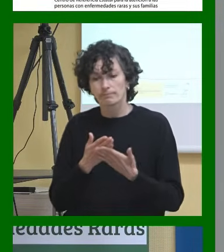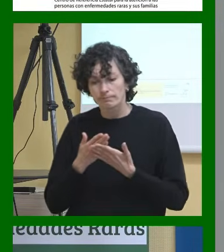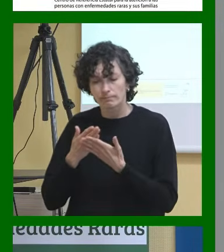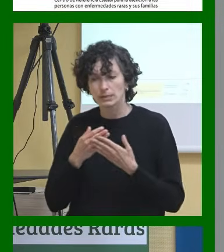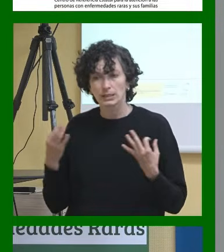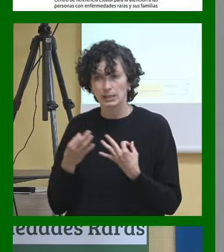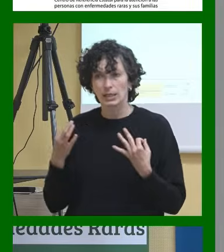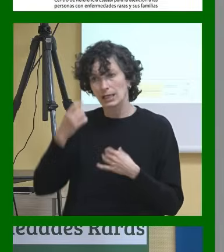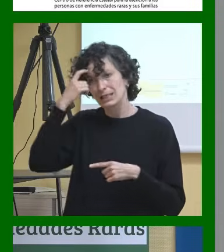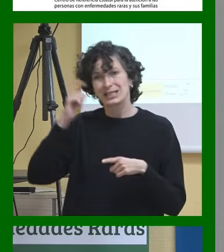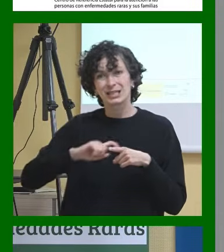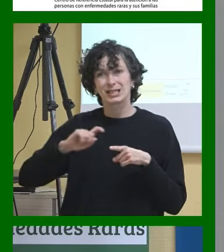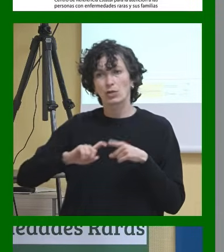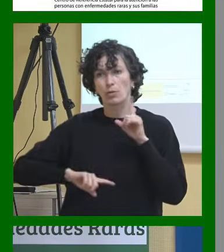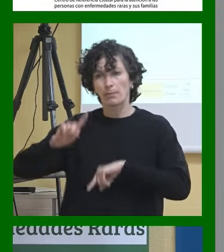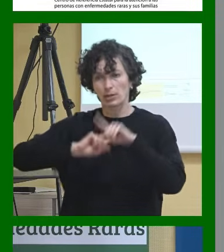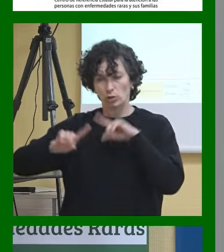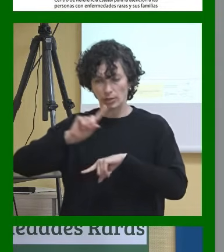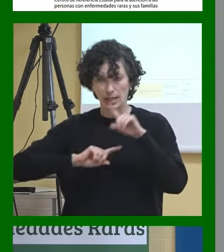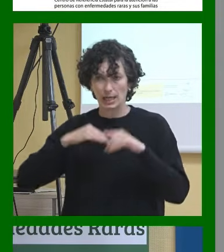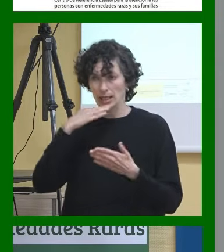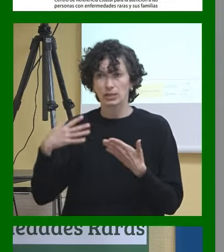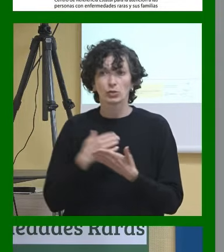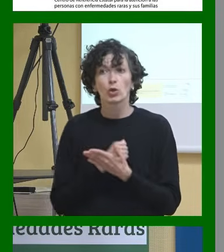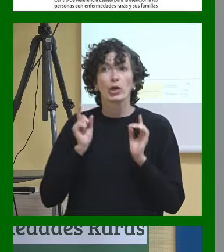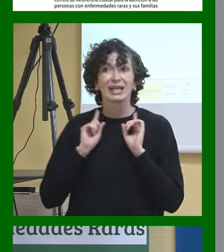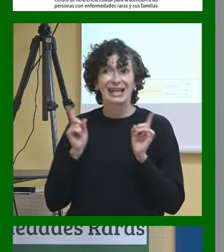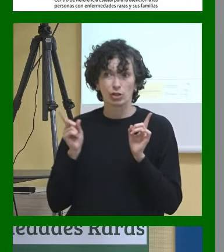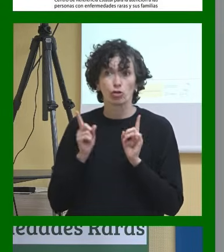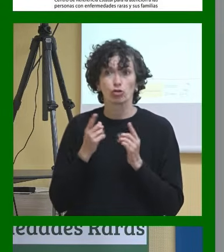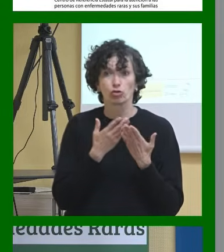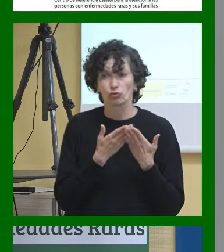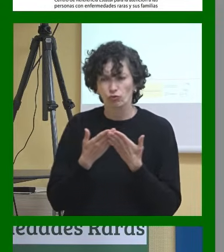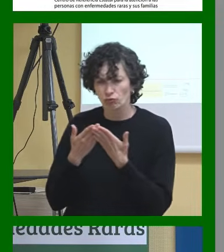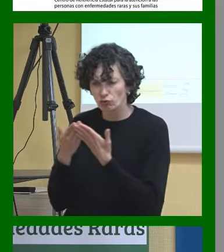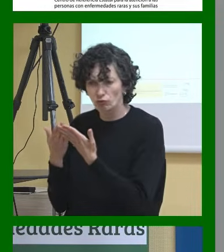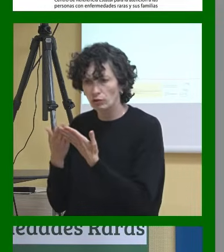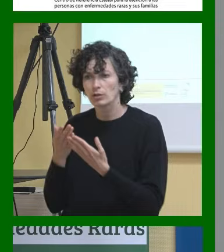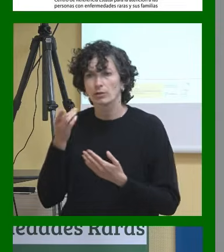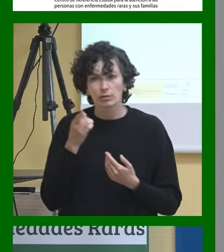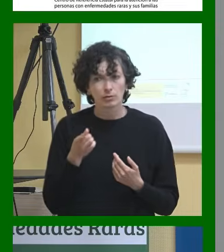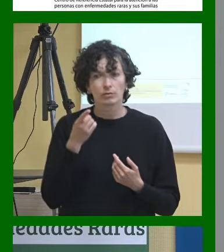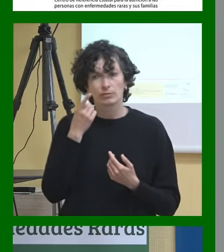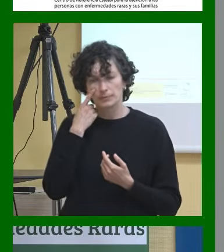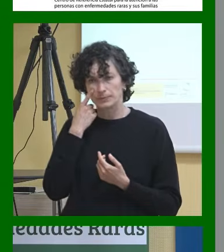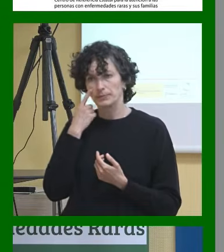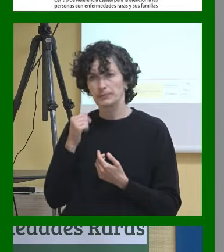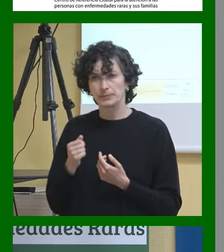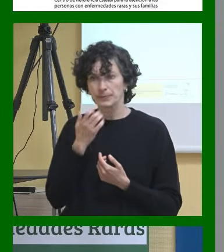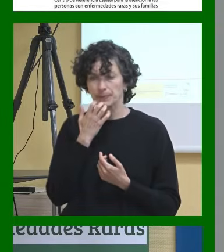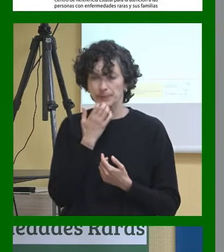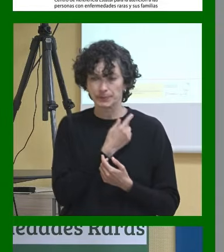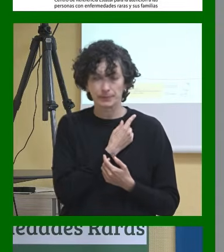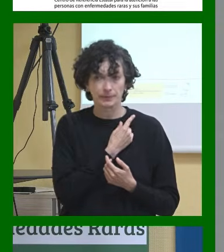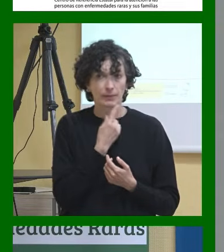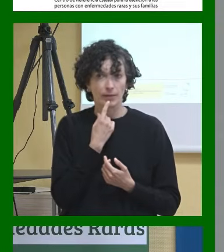la psicopatología. Casi todos son estudios de casos en los que han descrito la presencia de, por ejemplo, como os pongo en